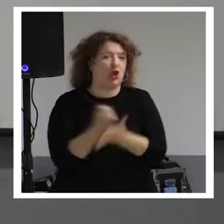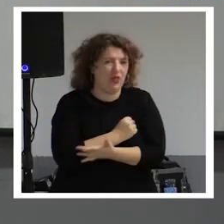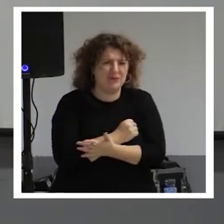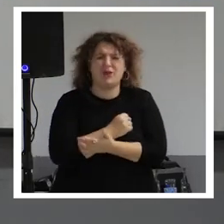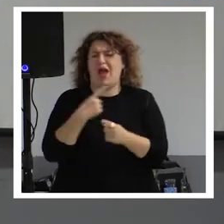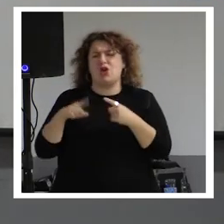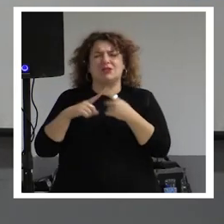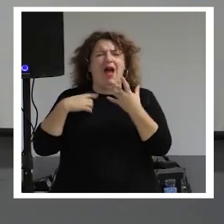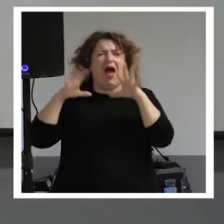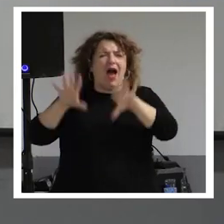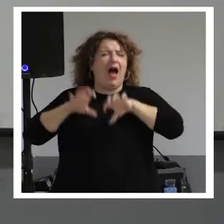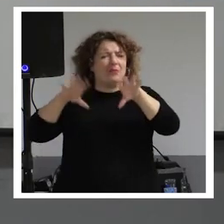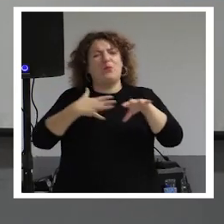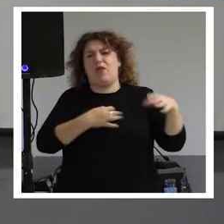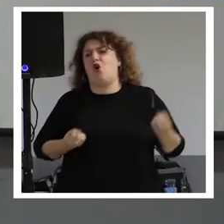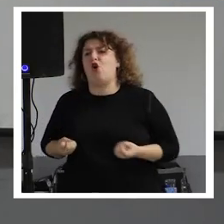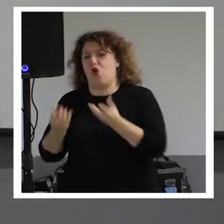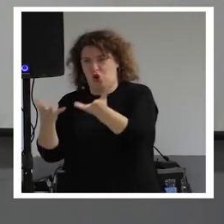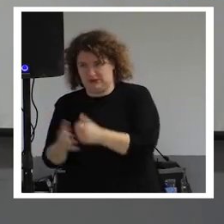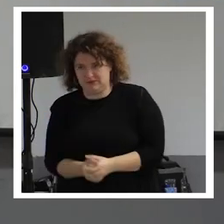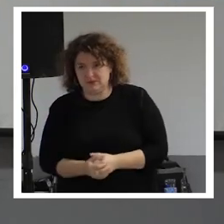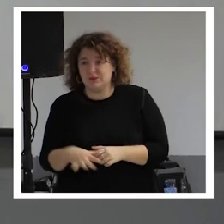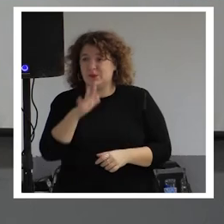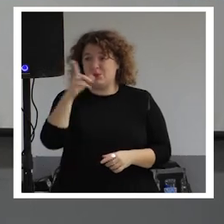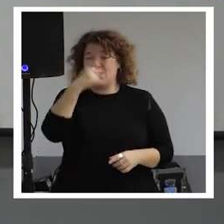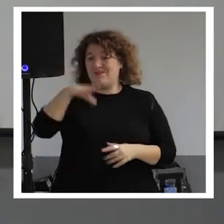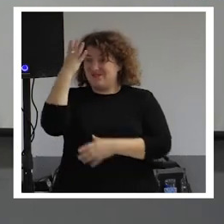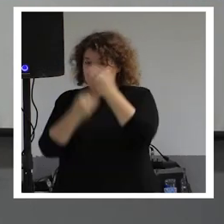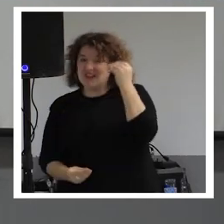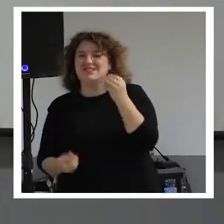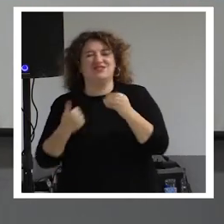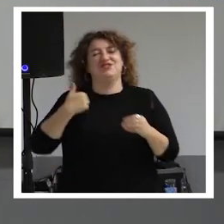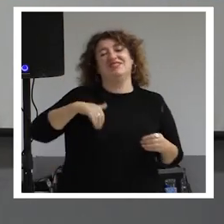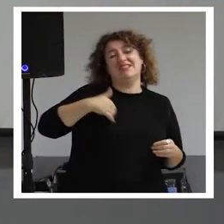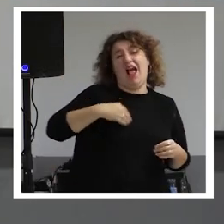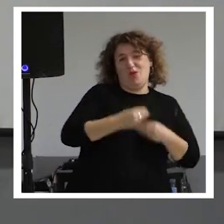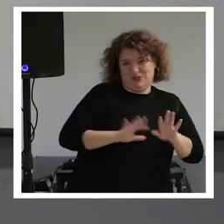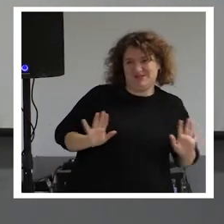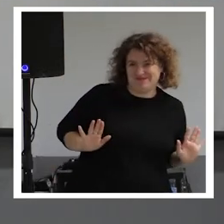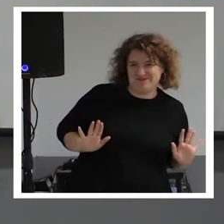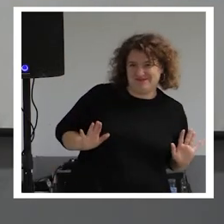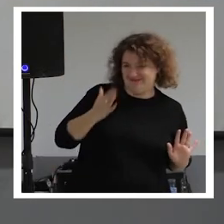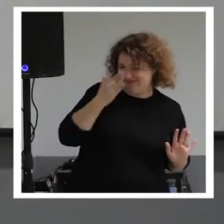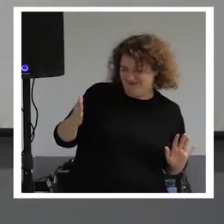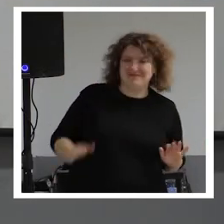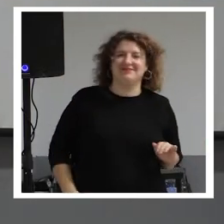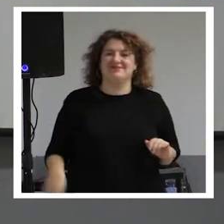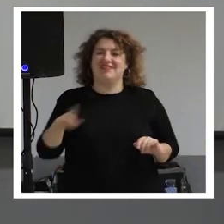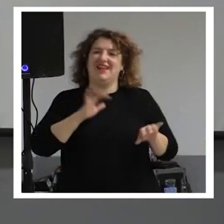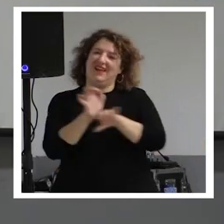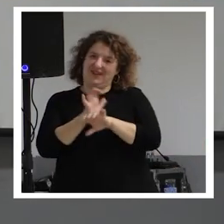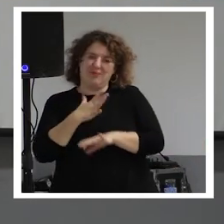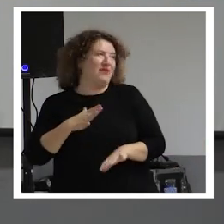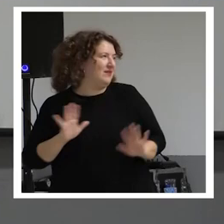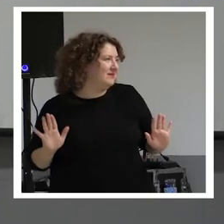importantes que cometimos para el proceso Constituyente gracias que como cometimos todos los errores en ese proceso Tenemos un montón